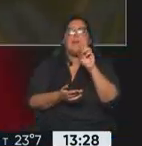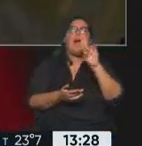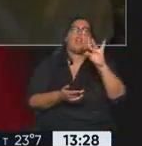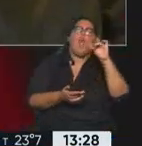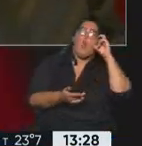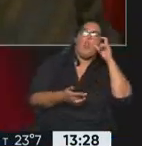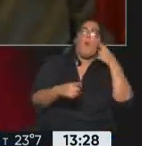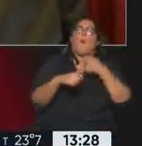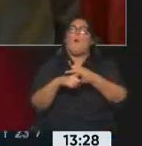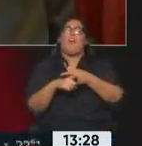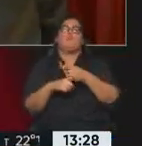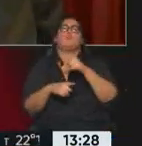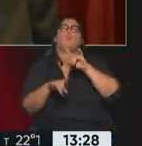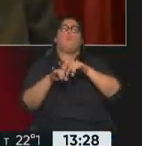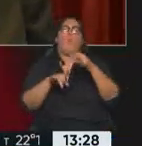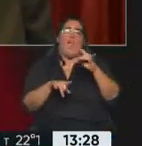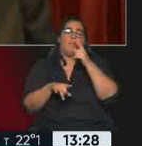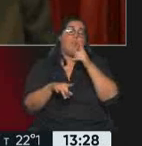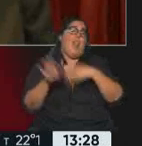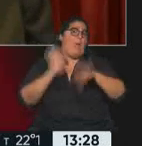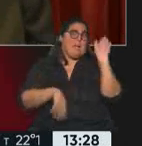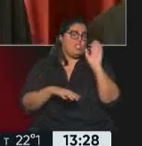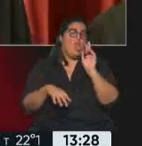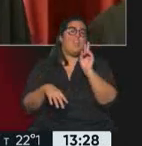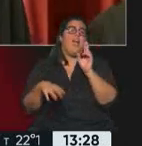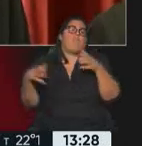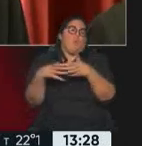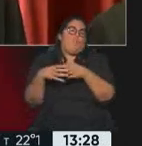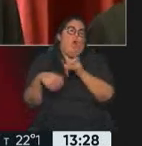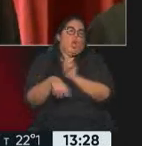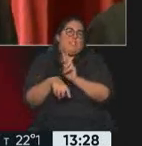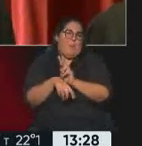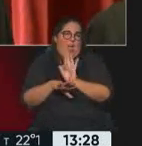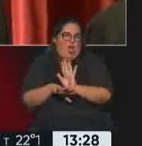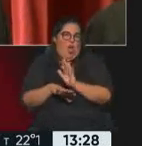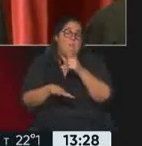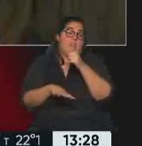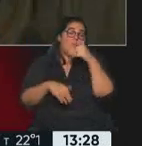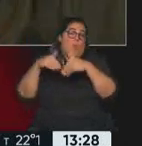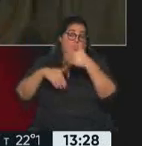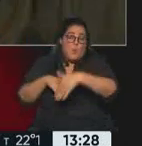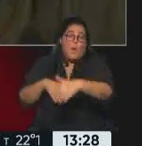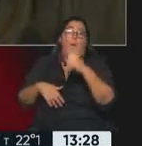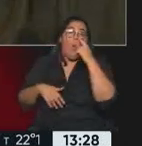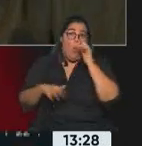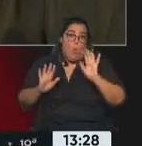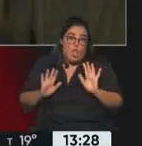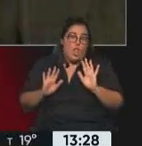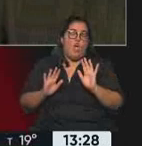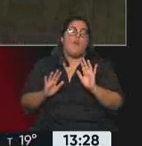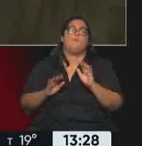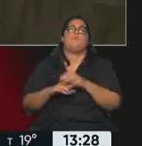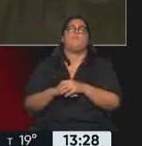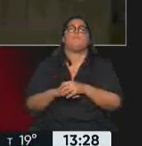Hay mayoría conservadora, es decir, que puede ser que suceda esto en la votación que se espera que sea en junio. ¿Qué puede llegar a